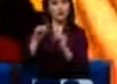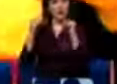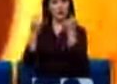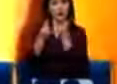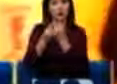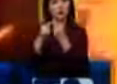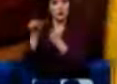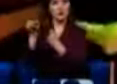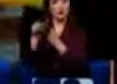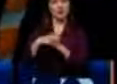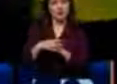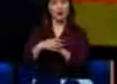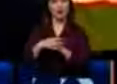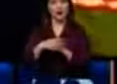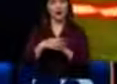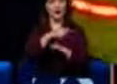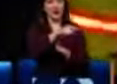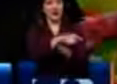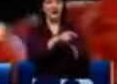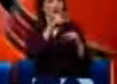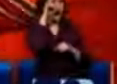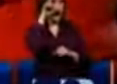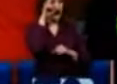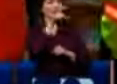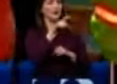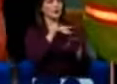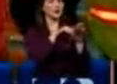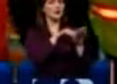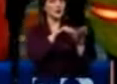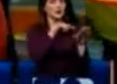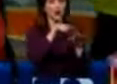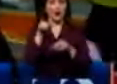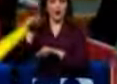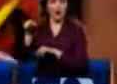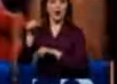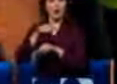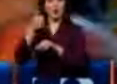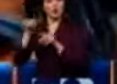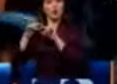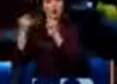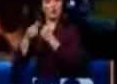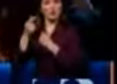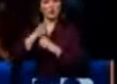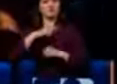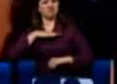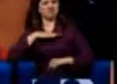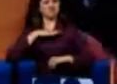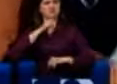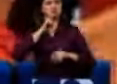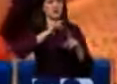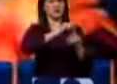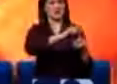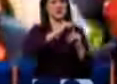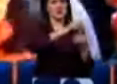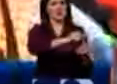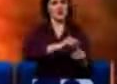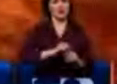grupo insulta a partidarios del candidato de oposición y no respeta ni a los policías que intentan detener la